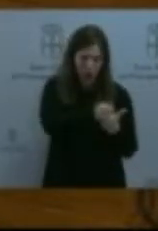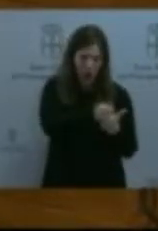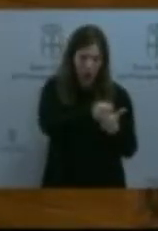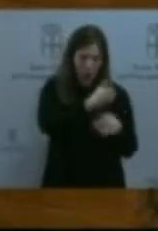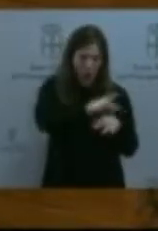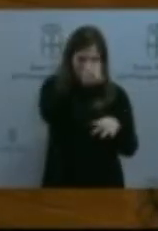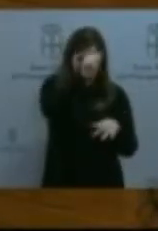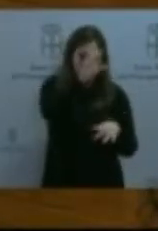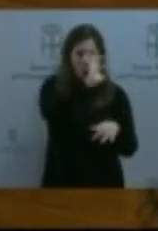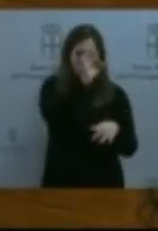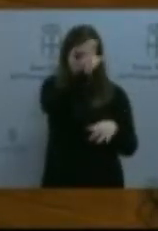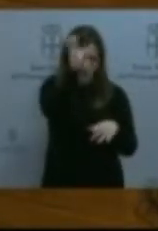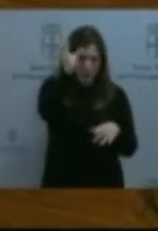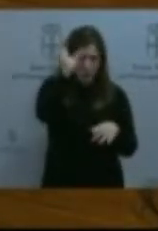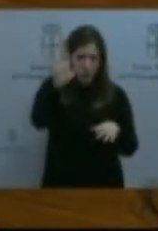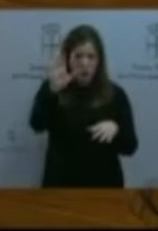embarazo de las mujeres?